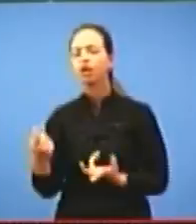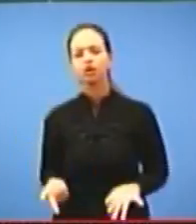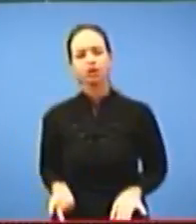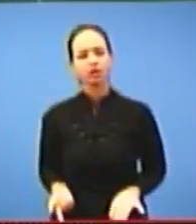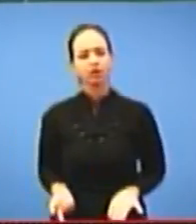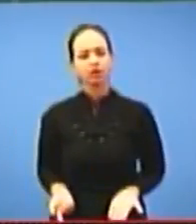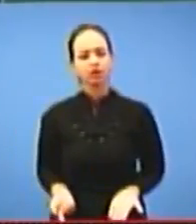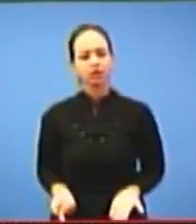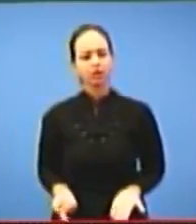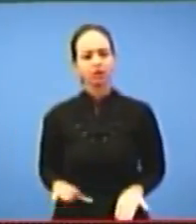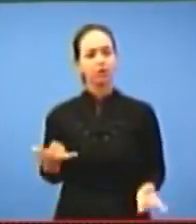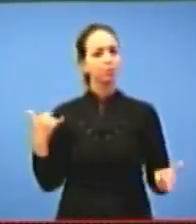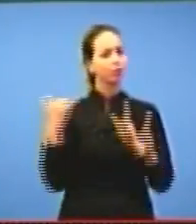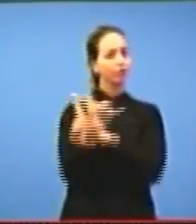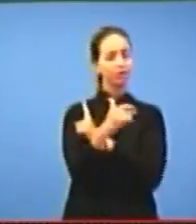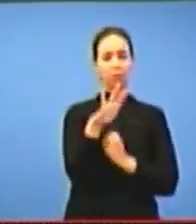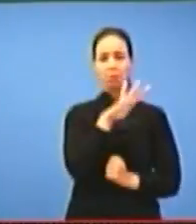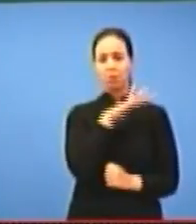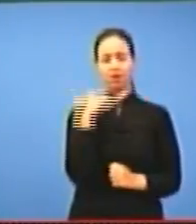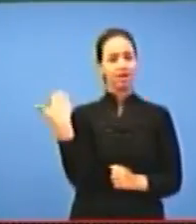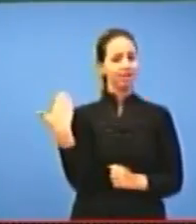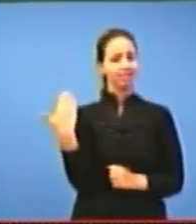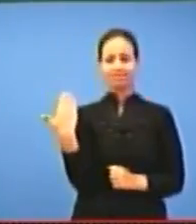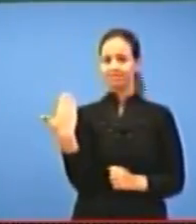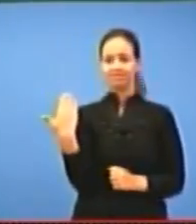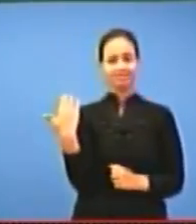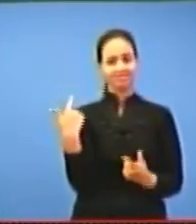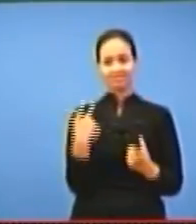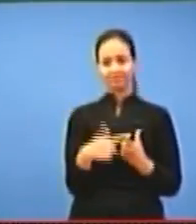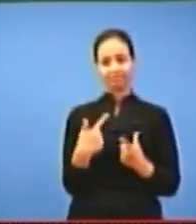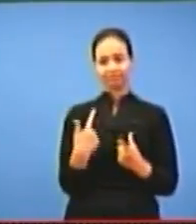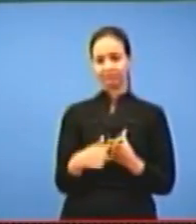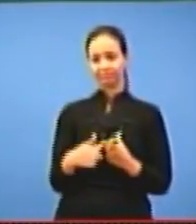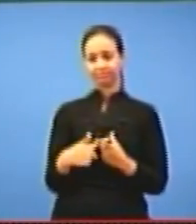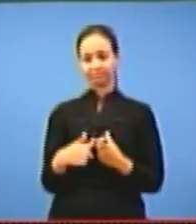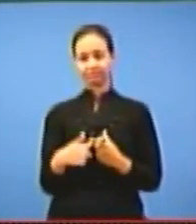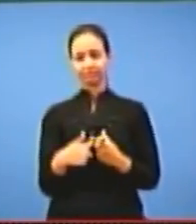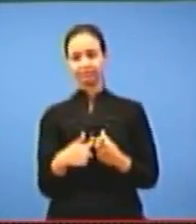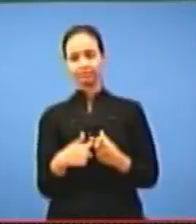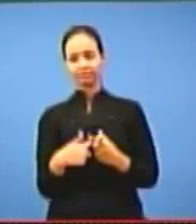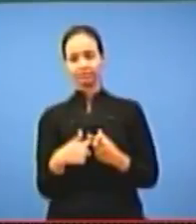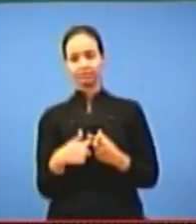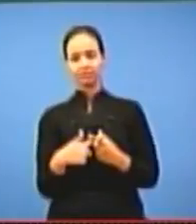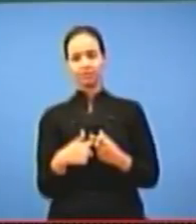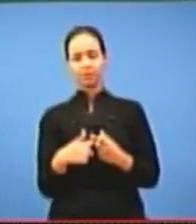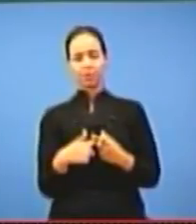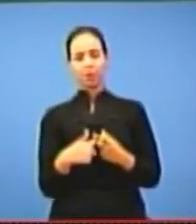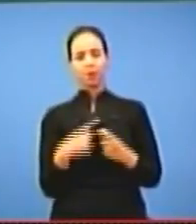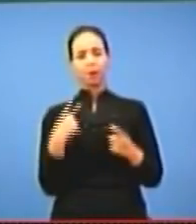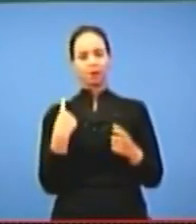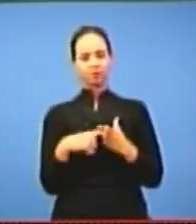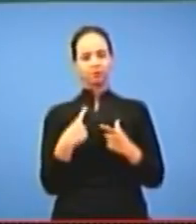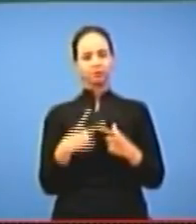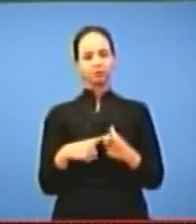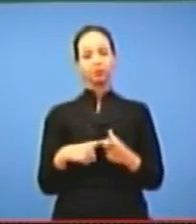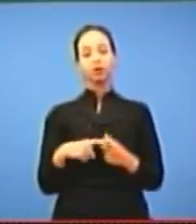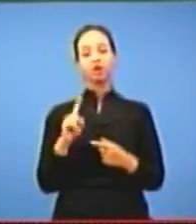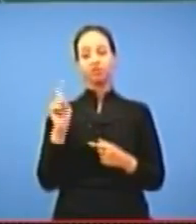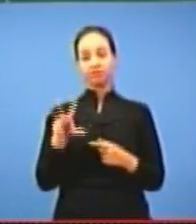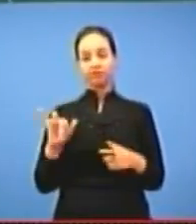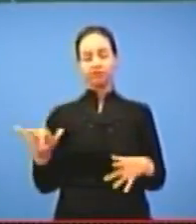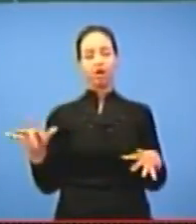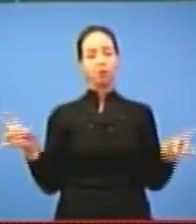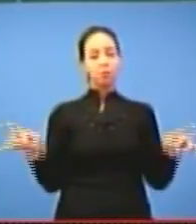allá. El profeta no va a morir afuera, porque toda aquella profecía del Antiguo Testamento ahora estaba sobre él. Él iba a